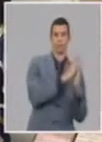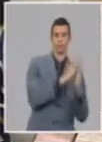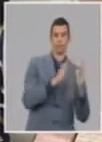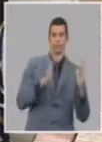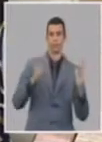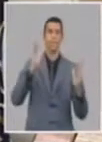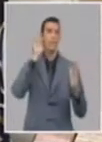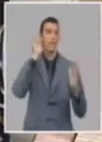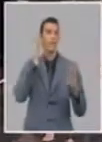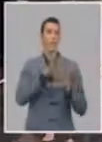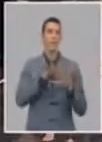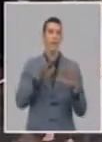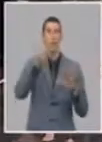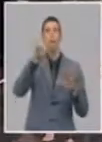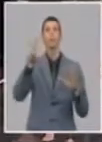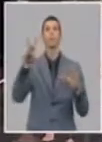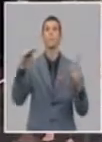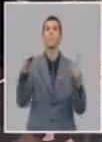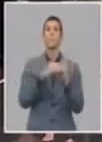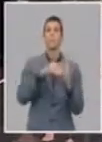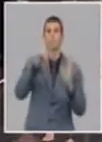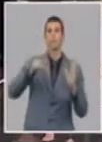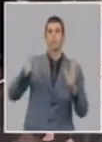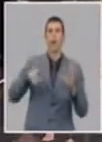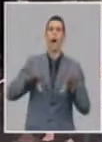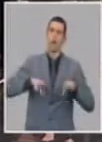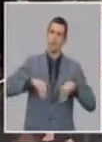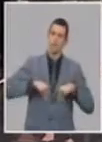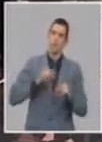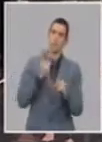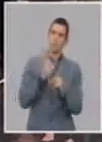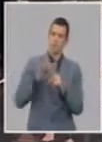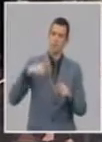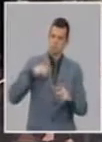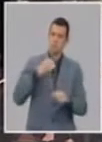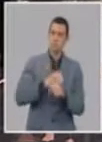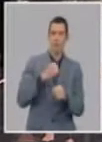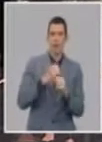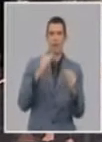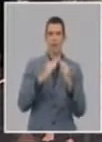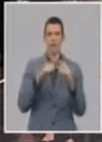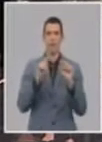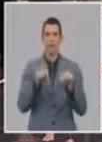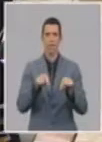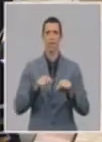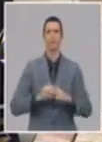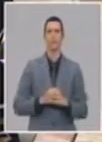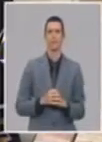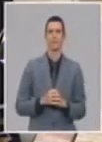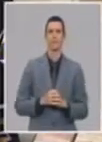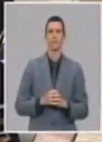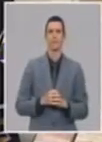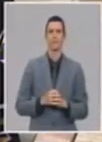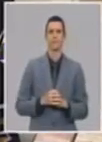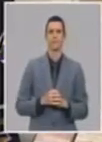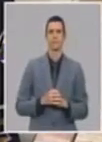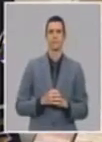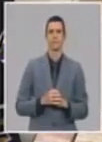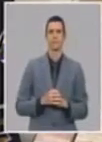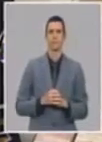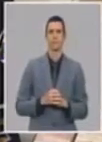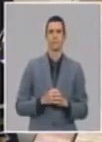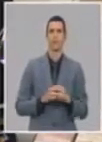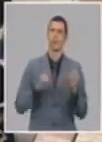a 42.000. O sea, se había toda esta explicación y este trabajo que se ha tenido de manera sostenida con las administraciones hicieron